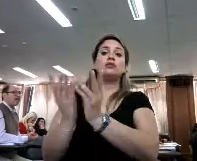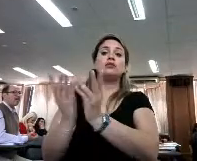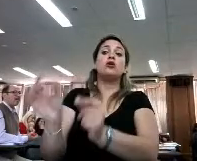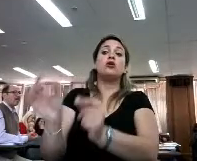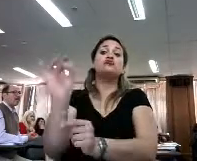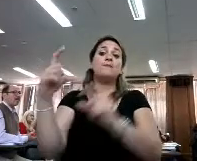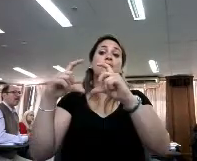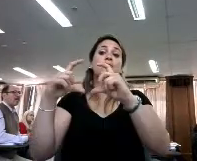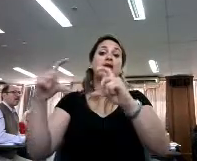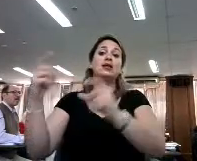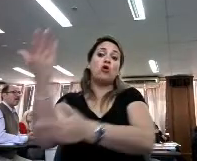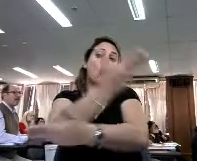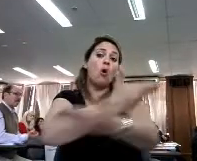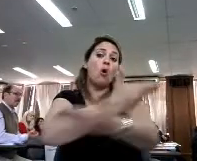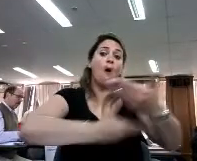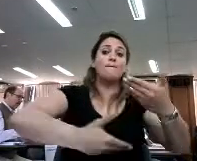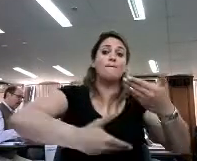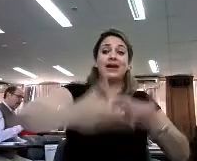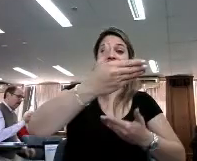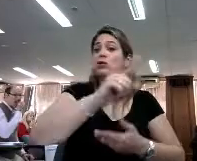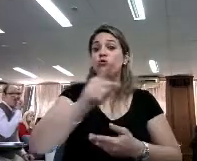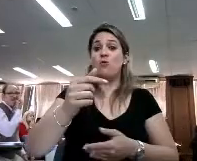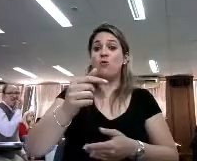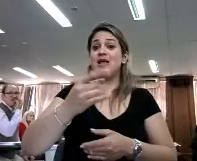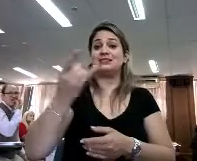un artículo? Es que compartir no es delito.